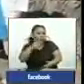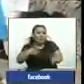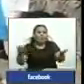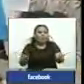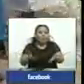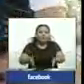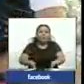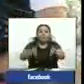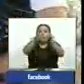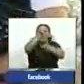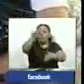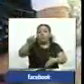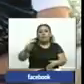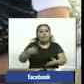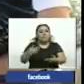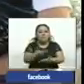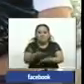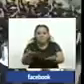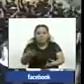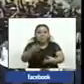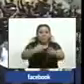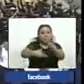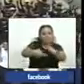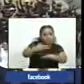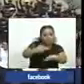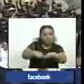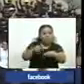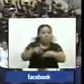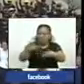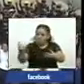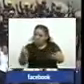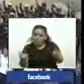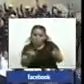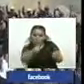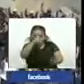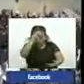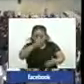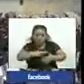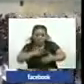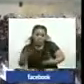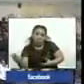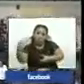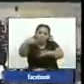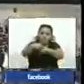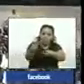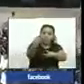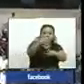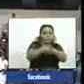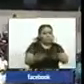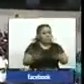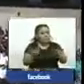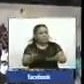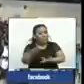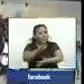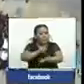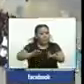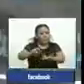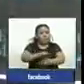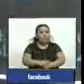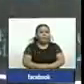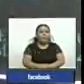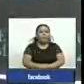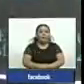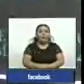RCE internos y externos para involucrar a los trabajadores y voluntarios a trabajar en favor del medio ambiente. Los más